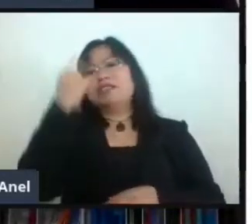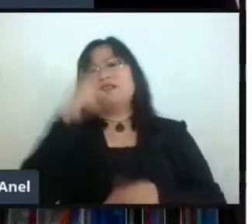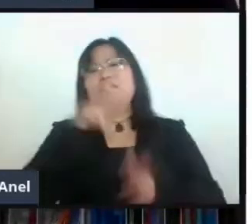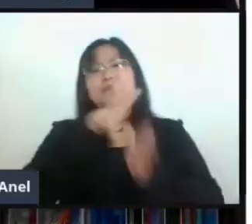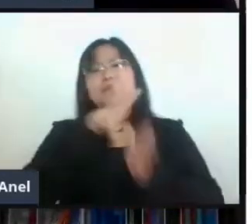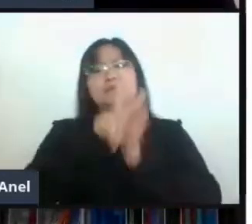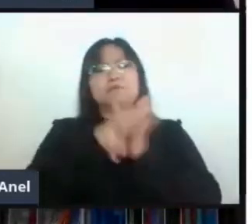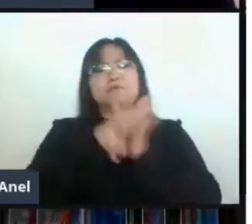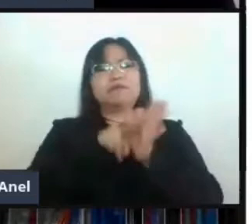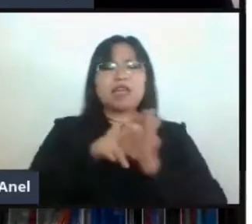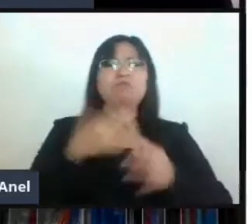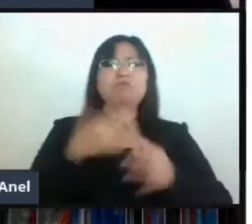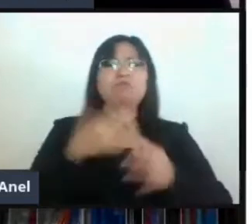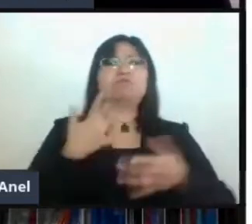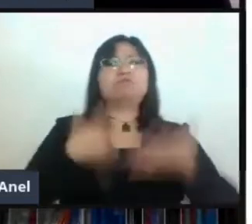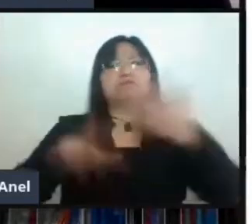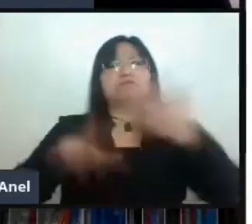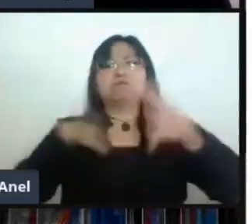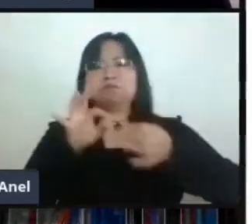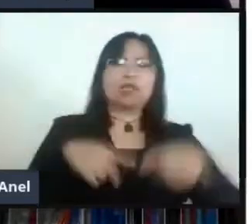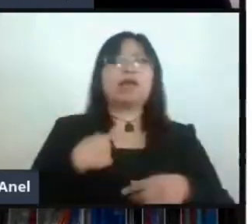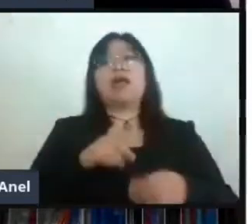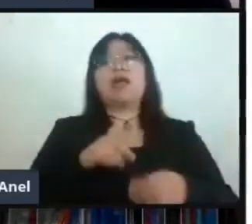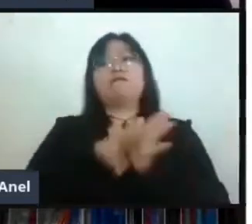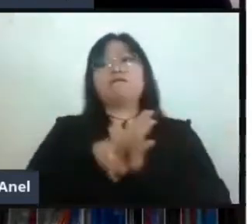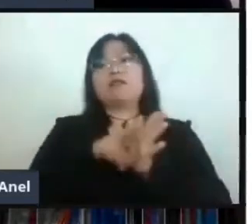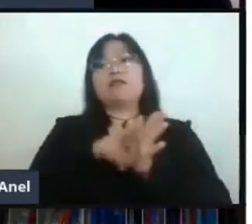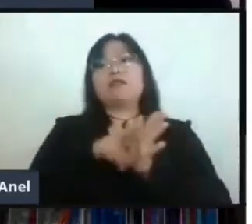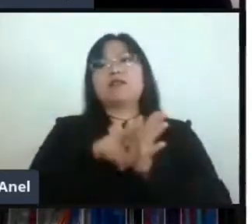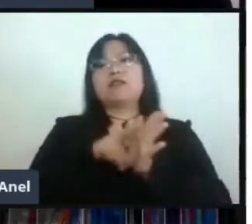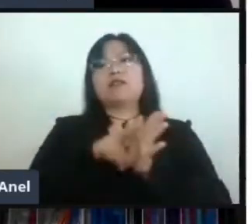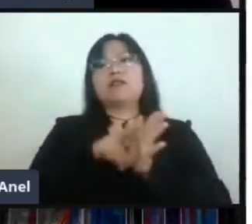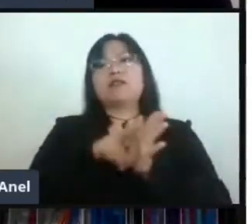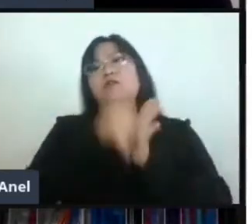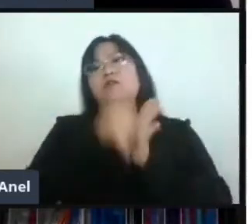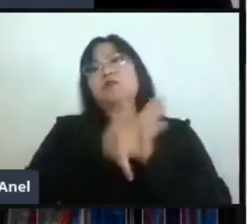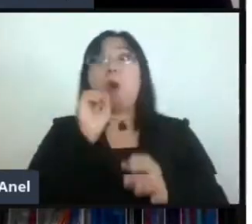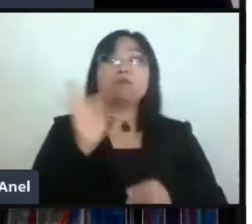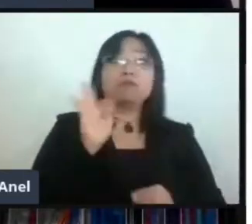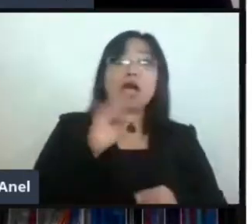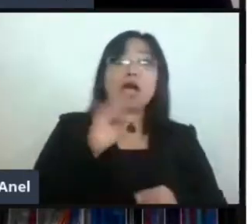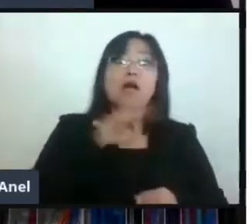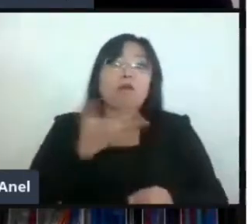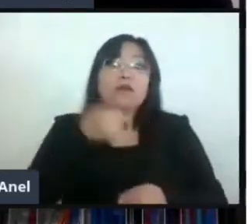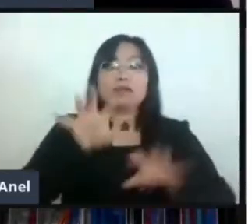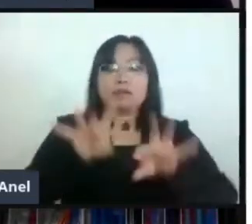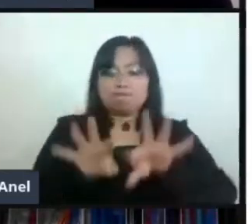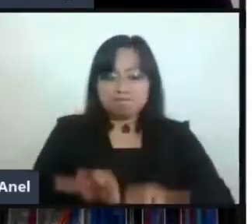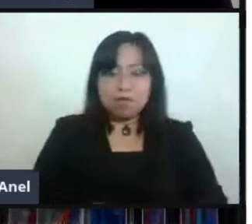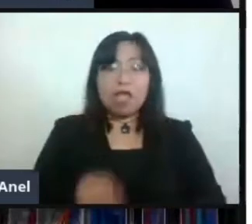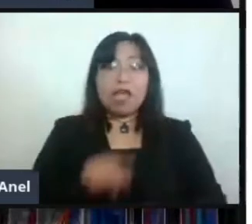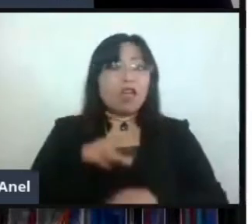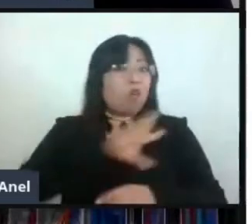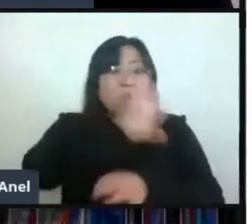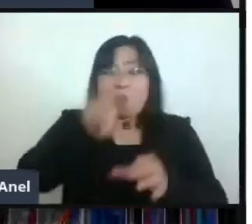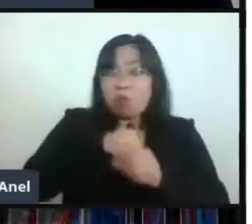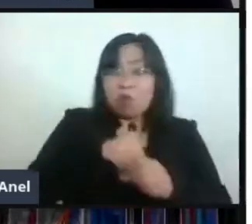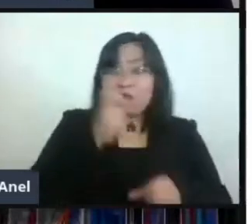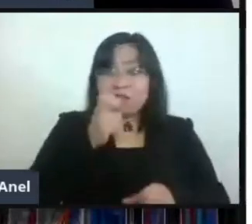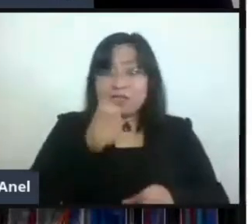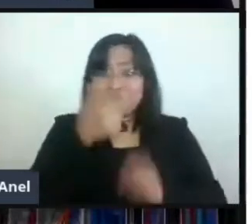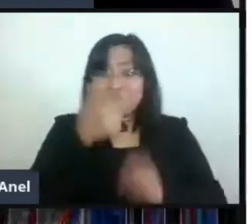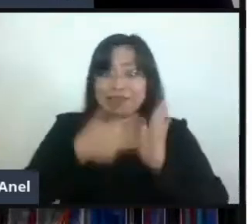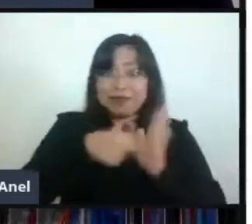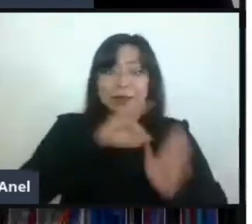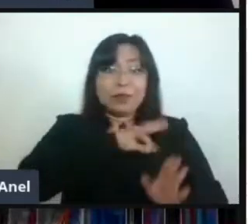actividad con lenguaje de señas o producciones escritas. Y todo eso se puede hacer en Classroom perfectamente sin